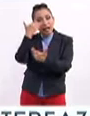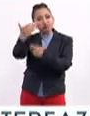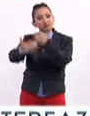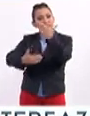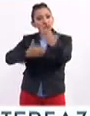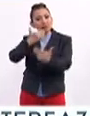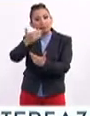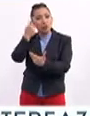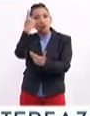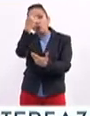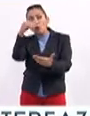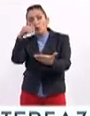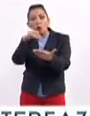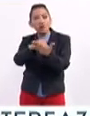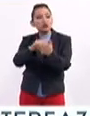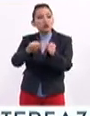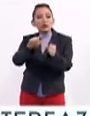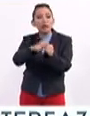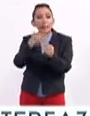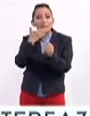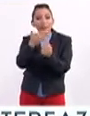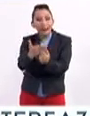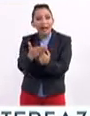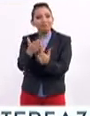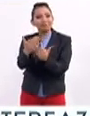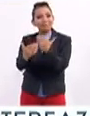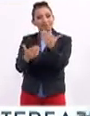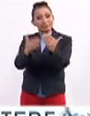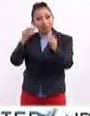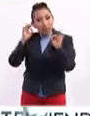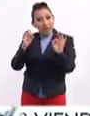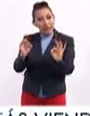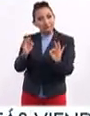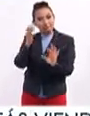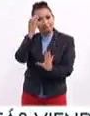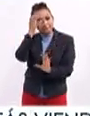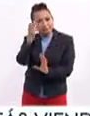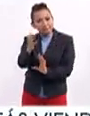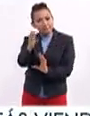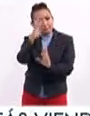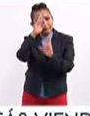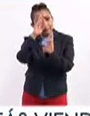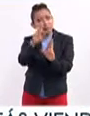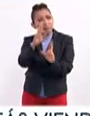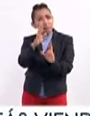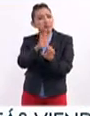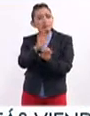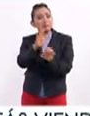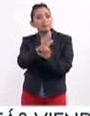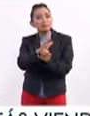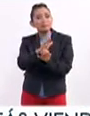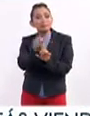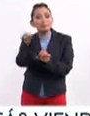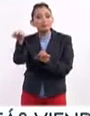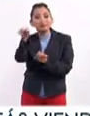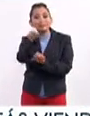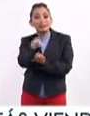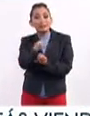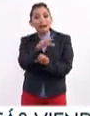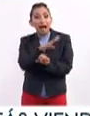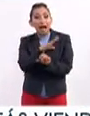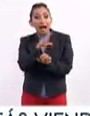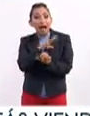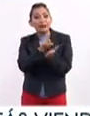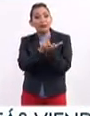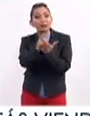el signo distintivo de una sociedad en desarrollo madura y respetuosa es que